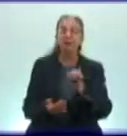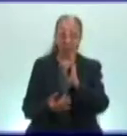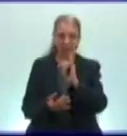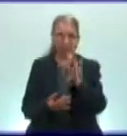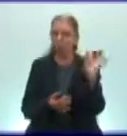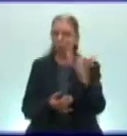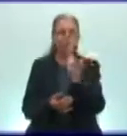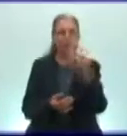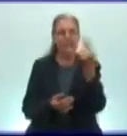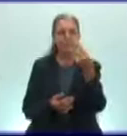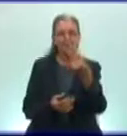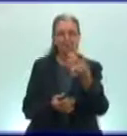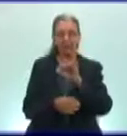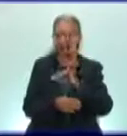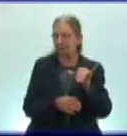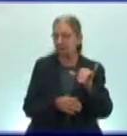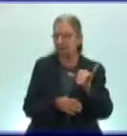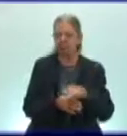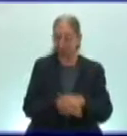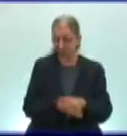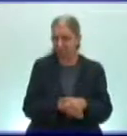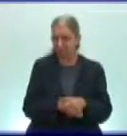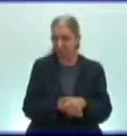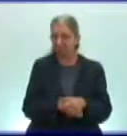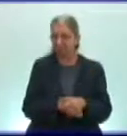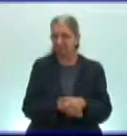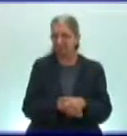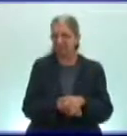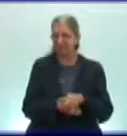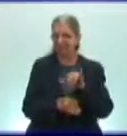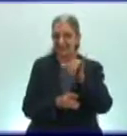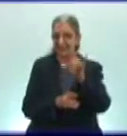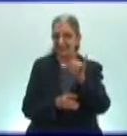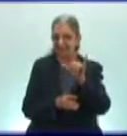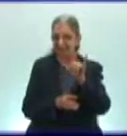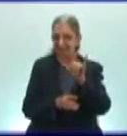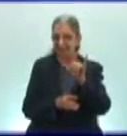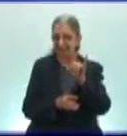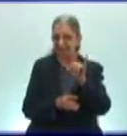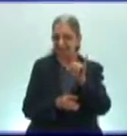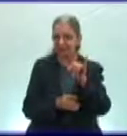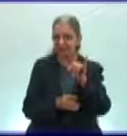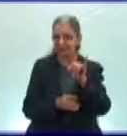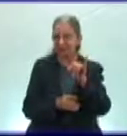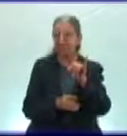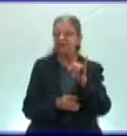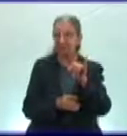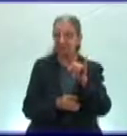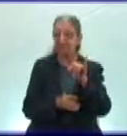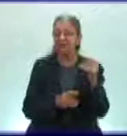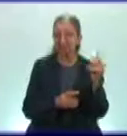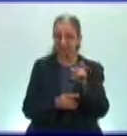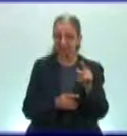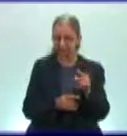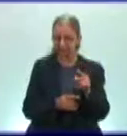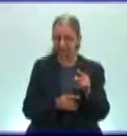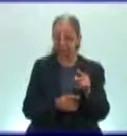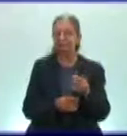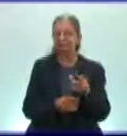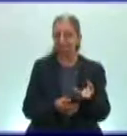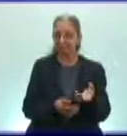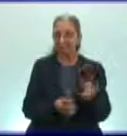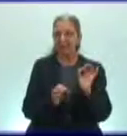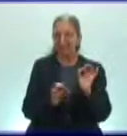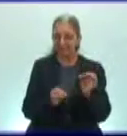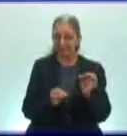Por supuesto, si tiene 6 protones, su número atómico es Z igual 6. Recuerden que el número